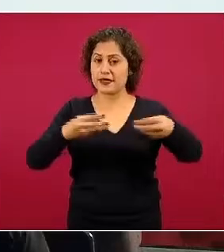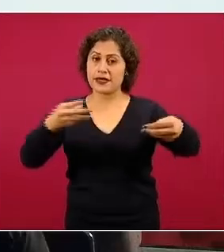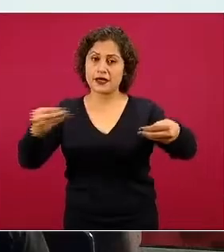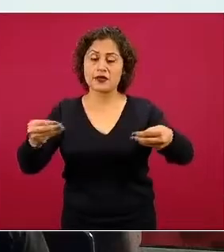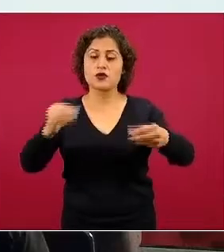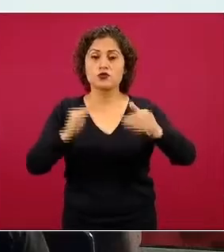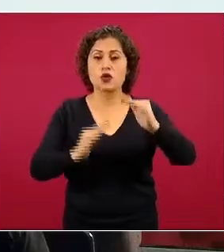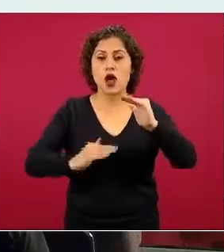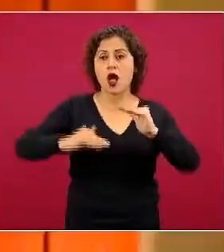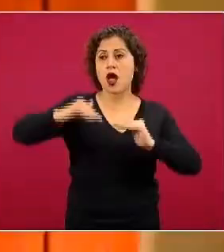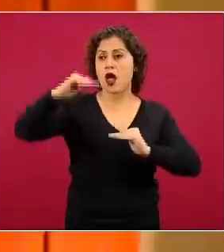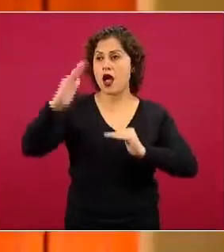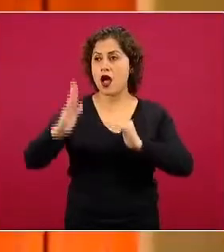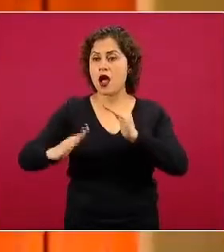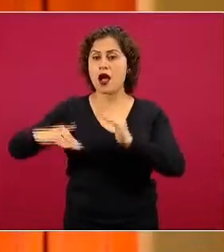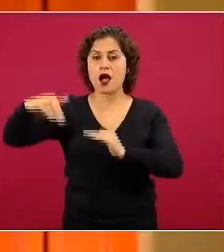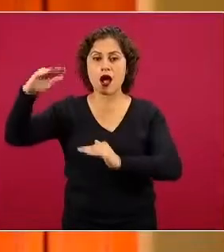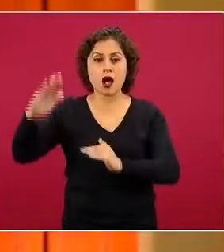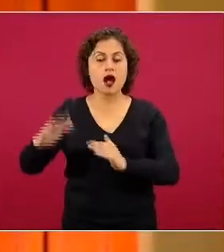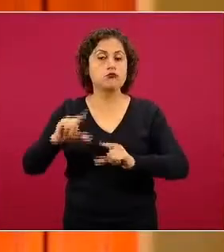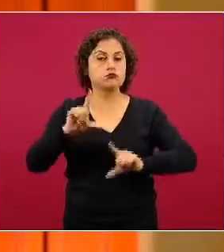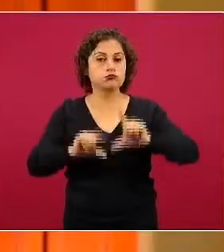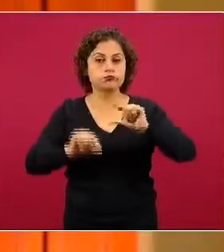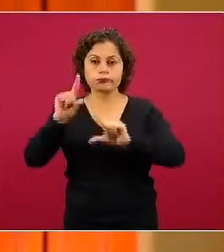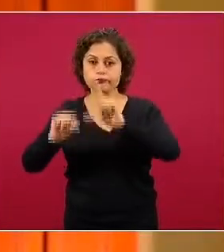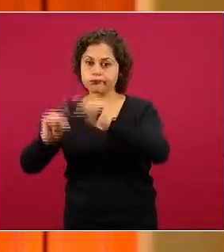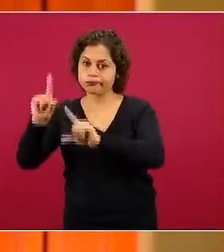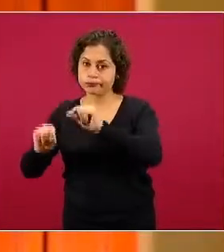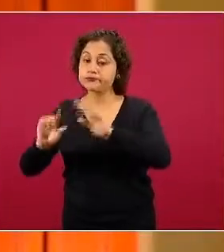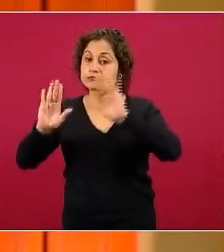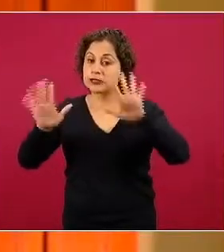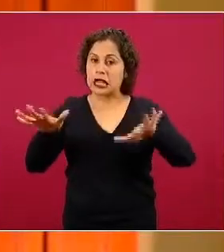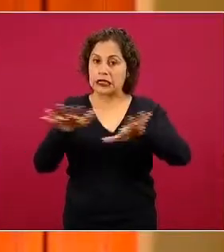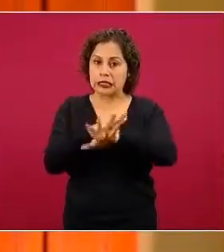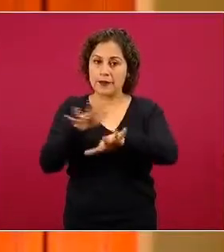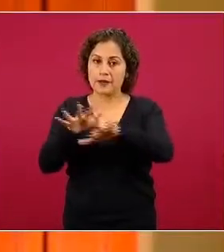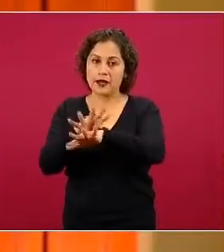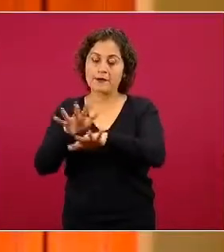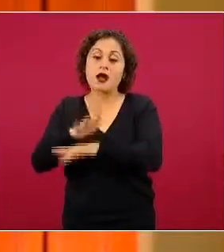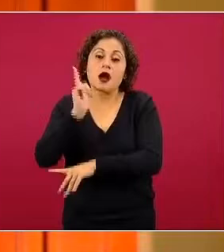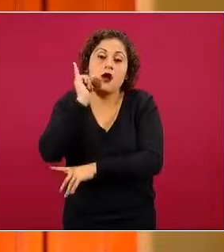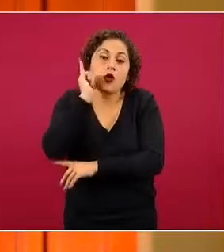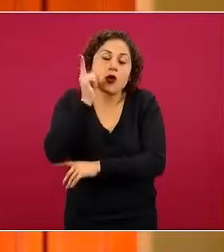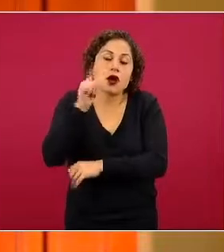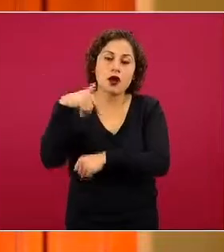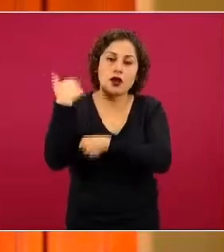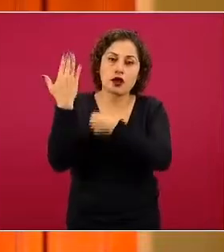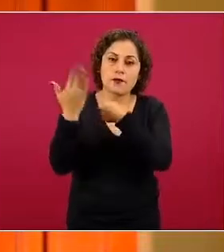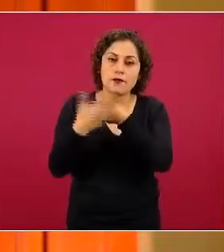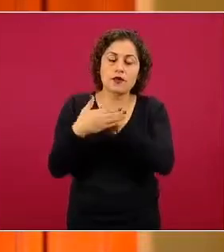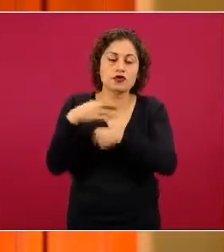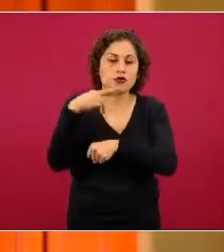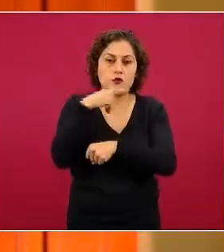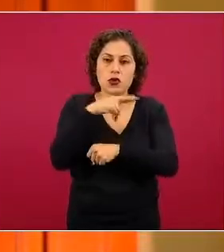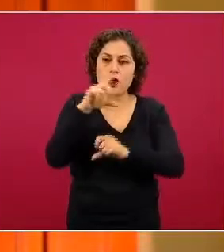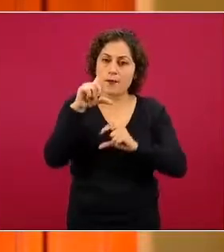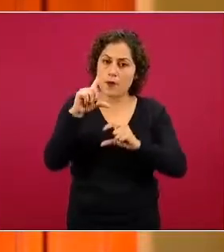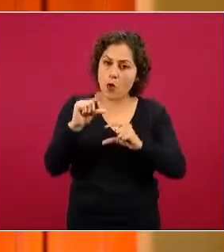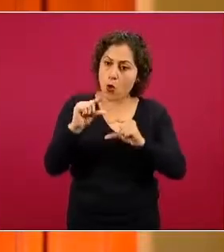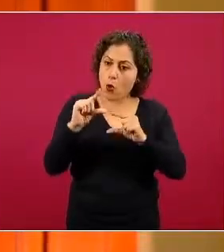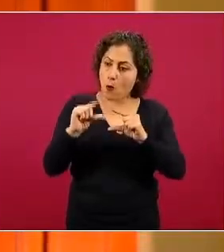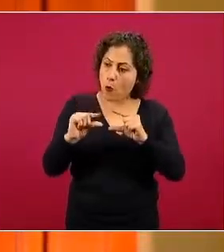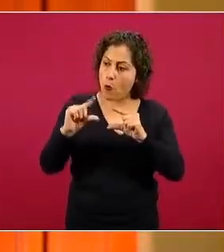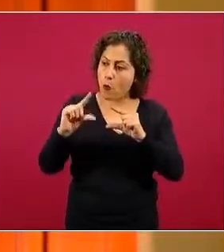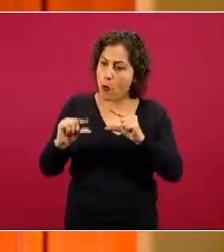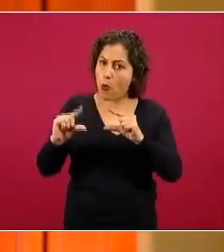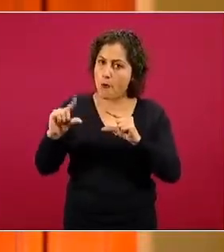olas, y esperemos que las olas sigan siendo más pequeñas que las anteriores y que el